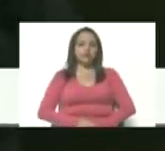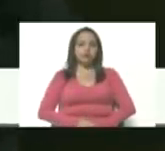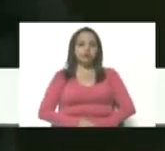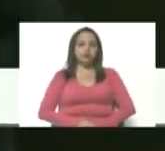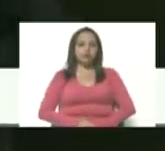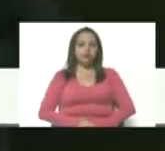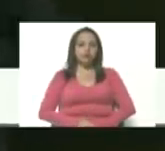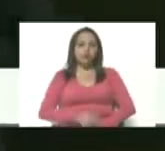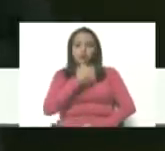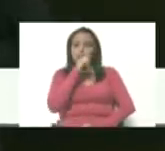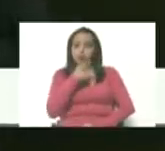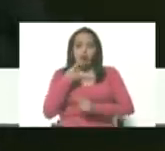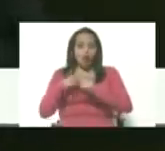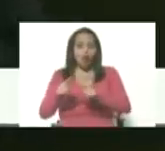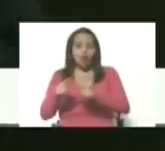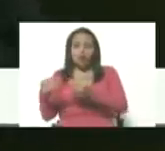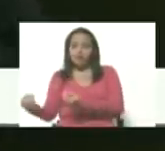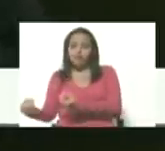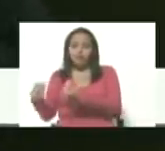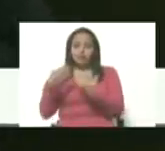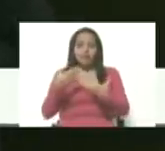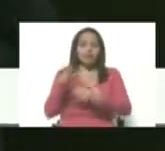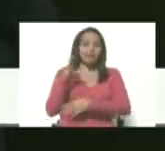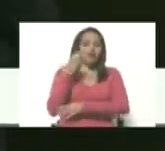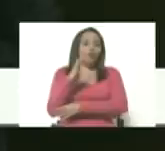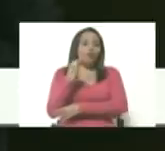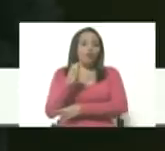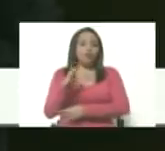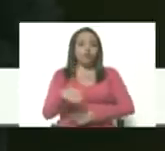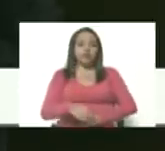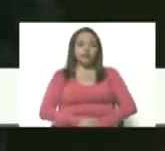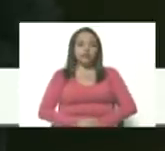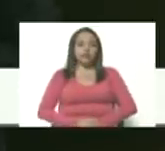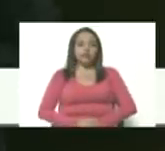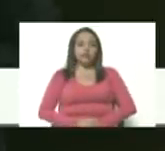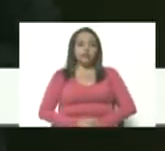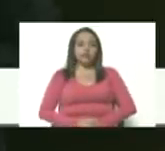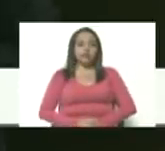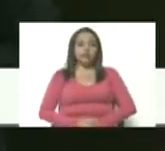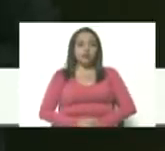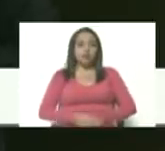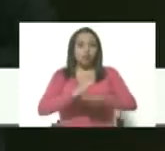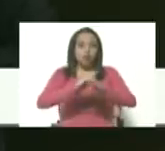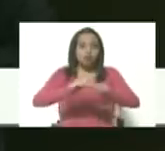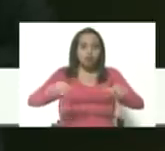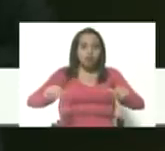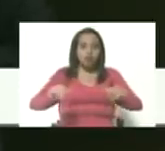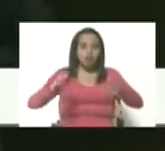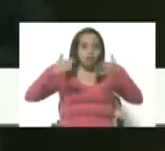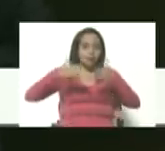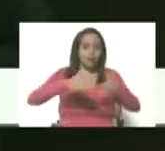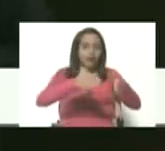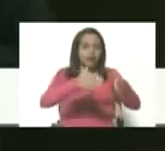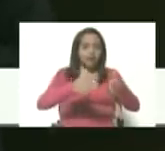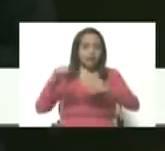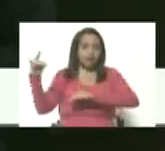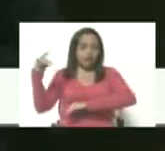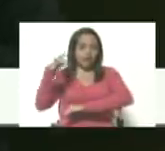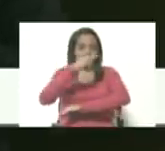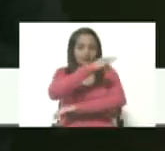No hay otra. Procedentes de Colombia, por tierra, mar y